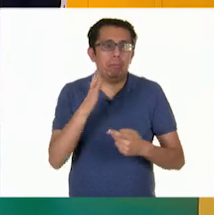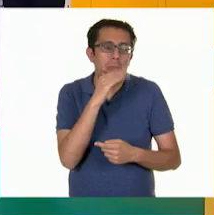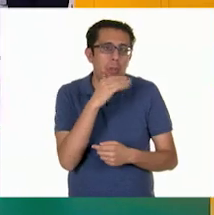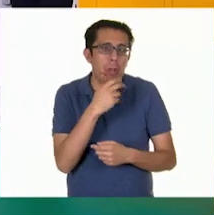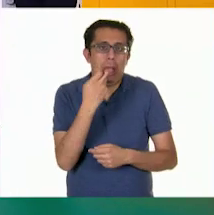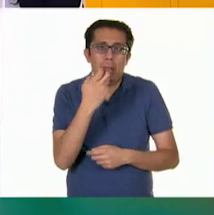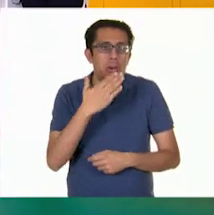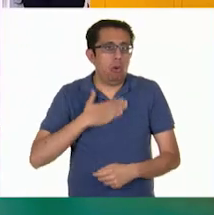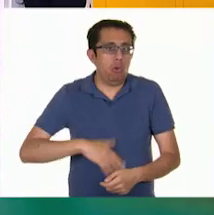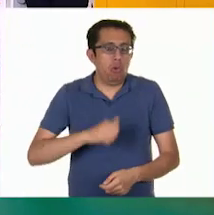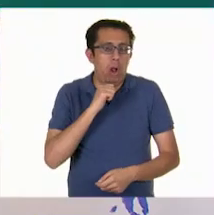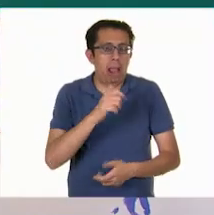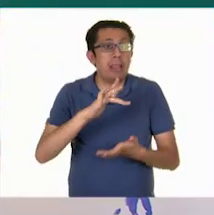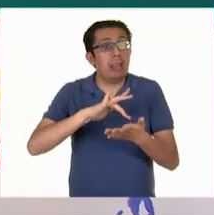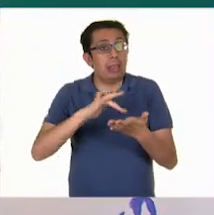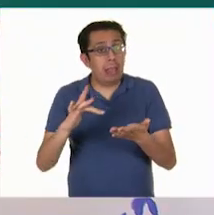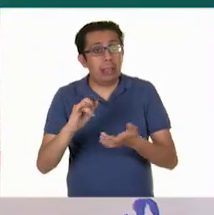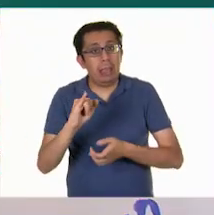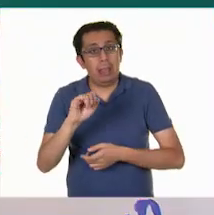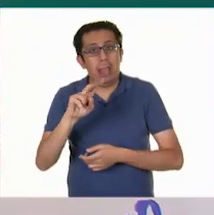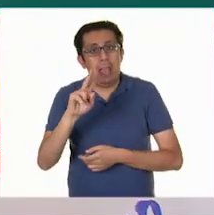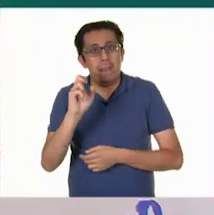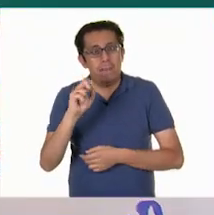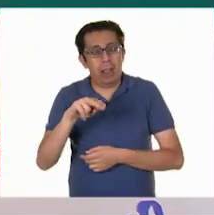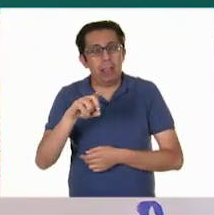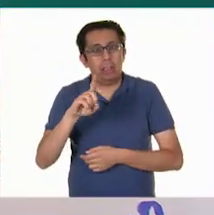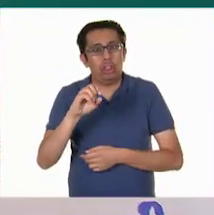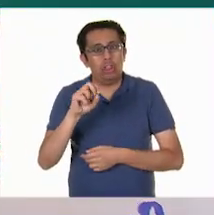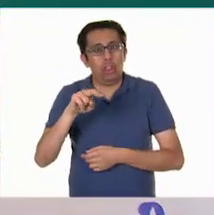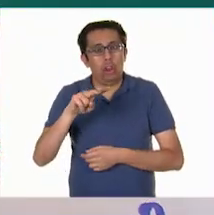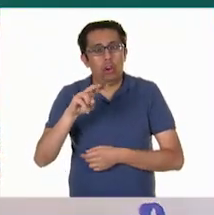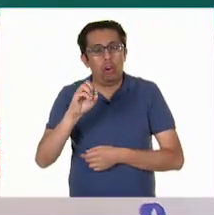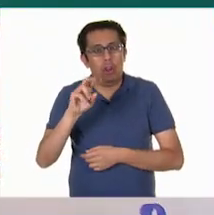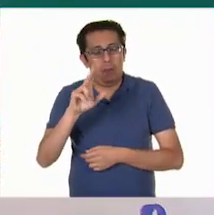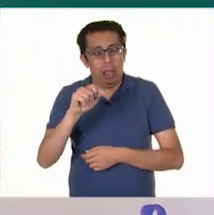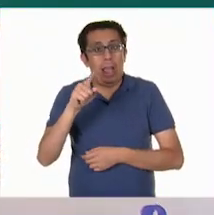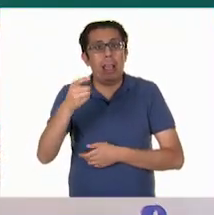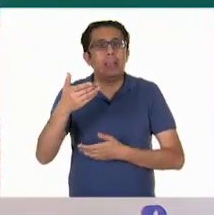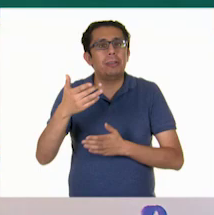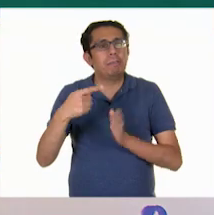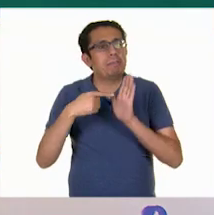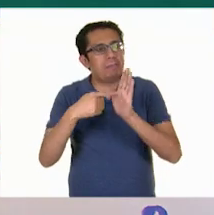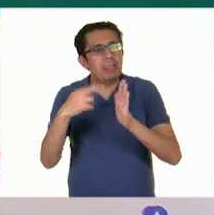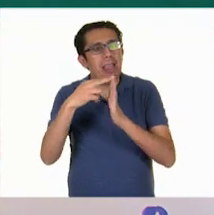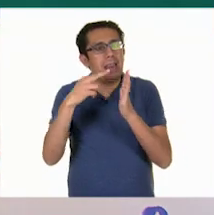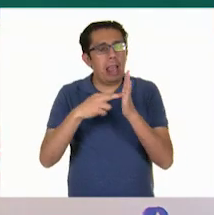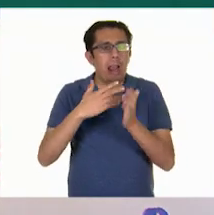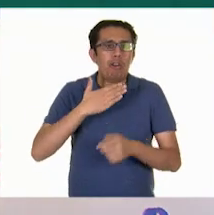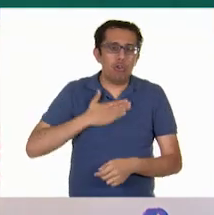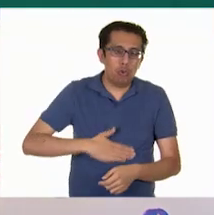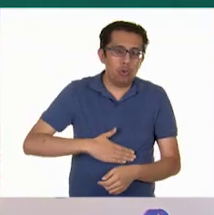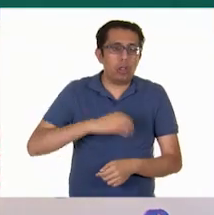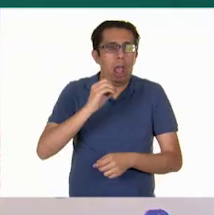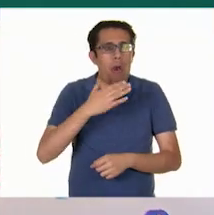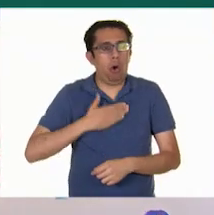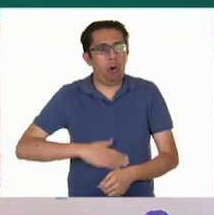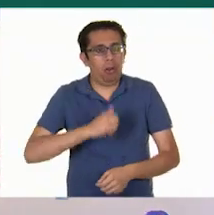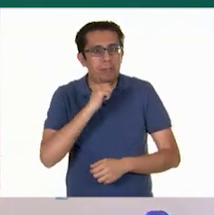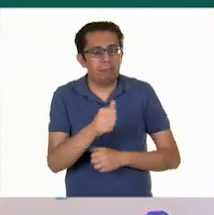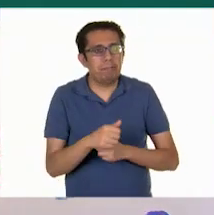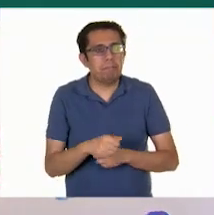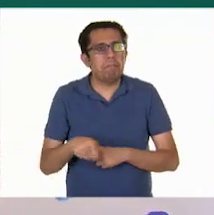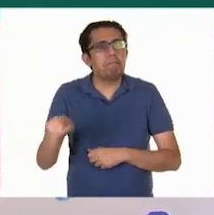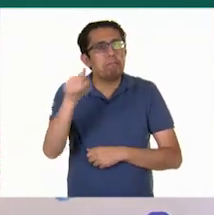Muchas gracias a Iván y Donovan por compartirnos acciones justas e injustas en su comunidad. ¿Qué piensan sobre lo